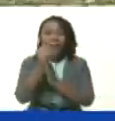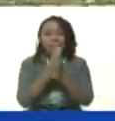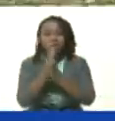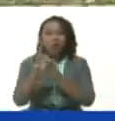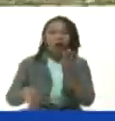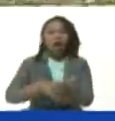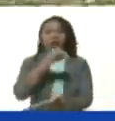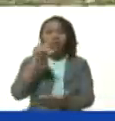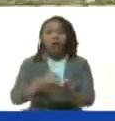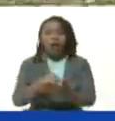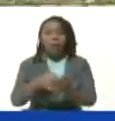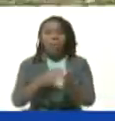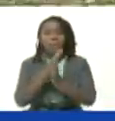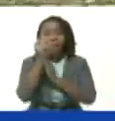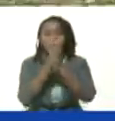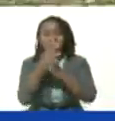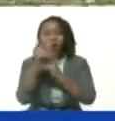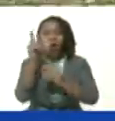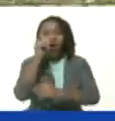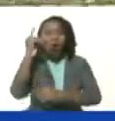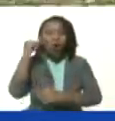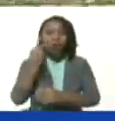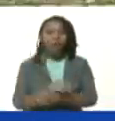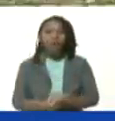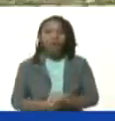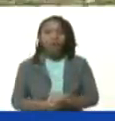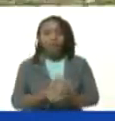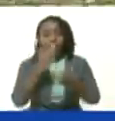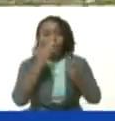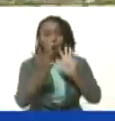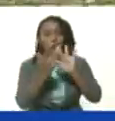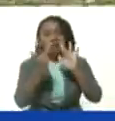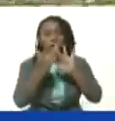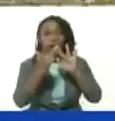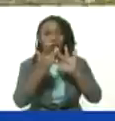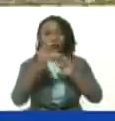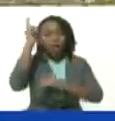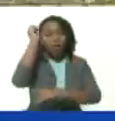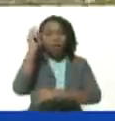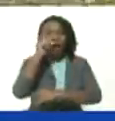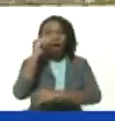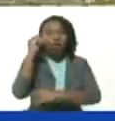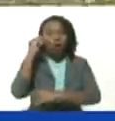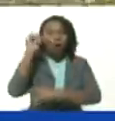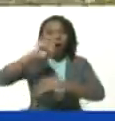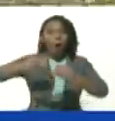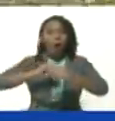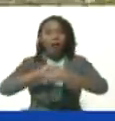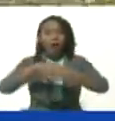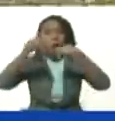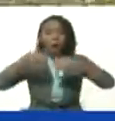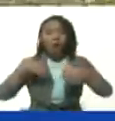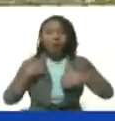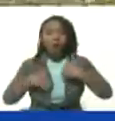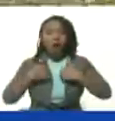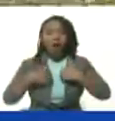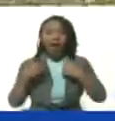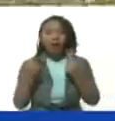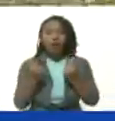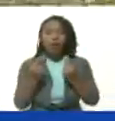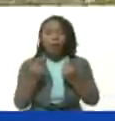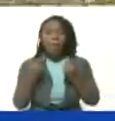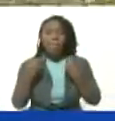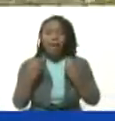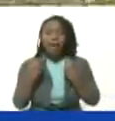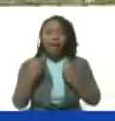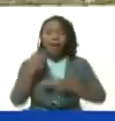nacional de emprendedoras y emprendedoras. Vamos a darle el pase al diputado Jorge Rodríguez, hoy miércoles de Economía, para que